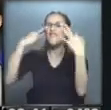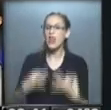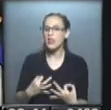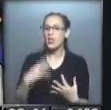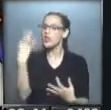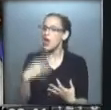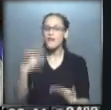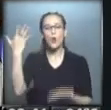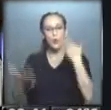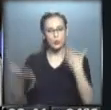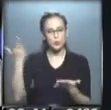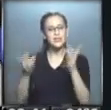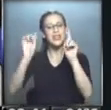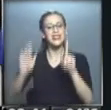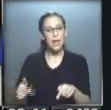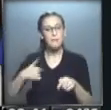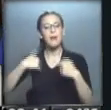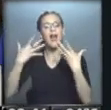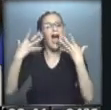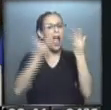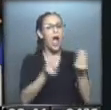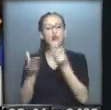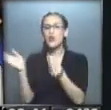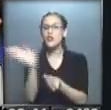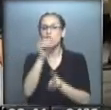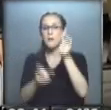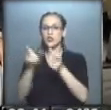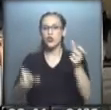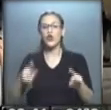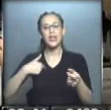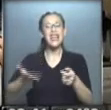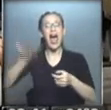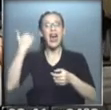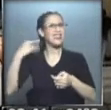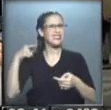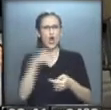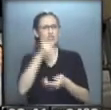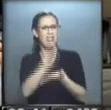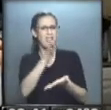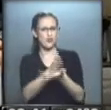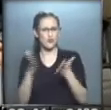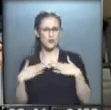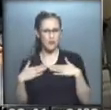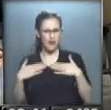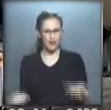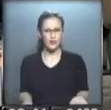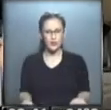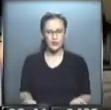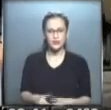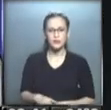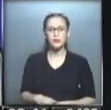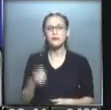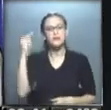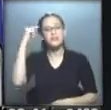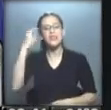que también logren la reparación a todas las víctimas de la violación a los derechos humanos en nuestro país. Yo creo que si el presidente de la